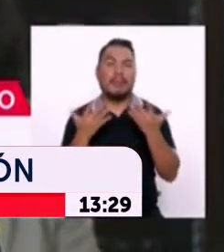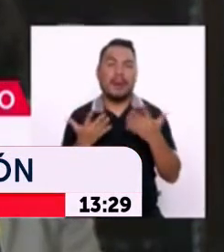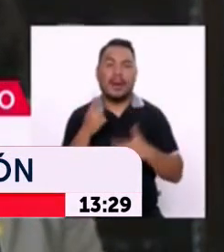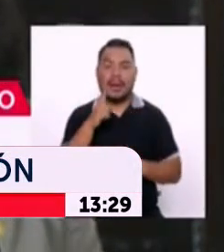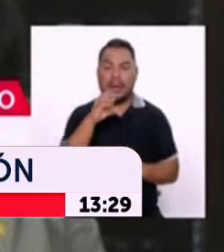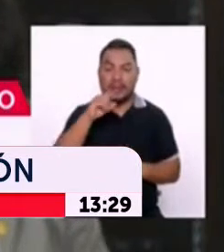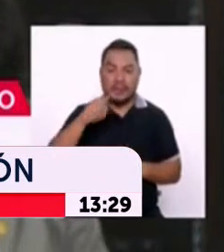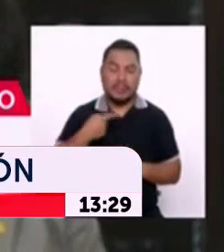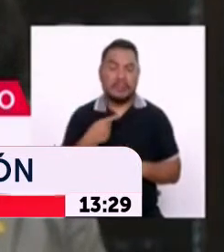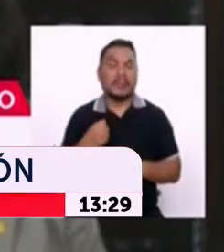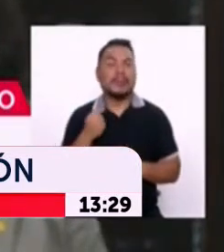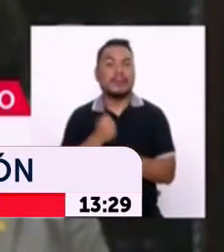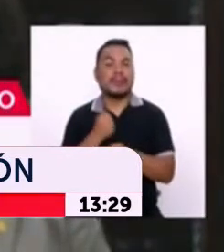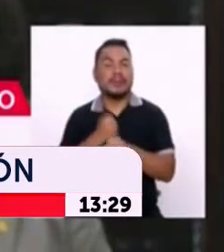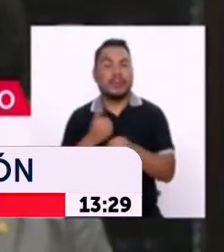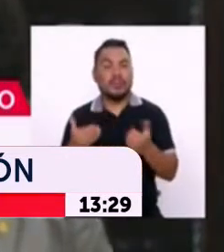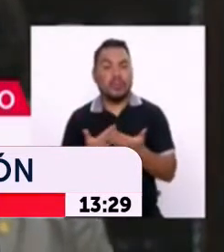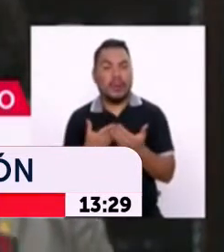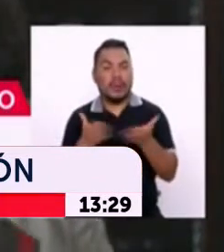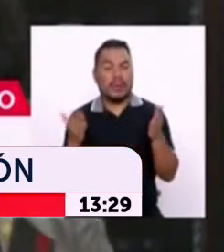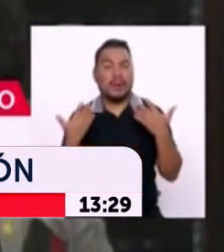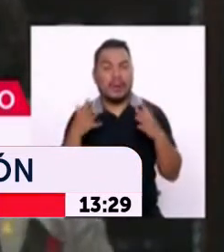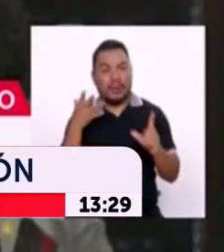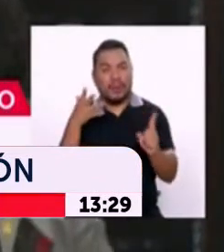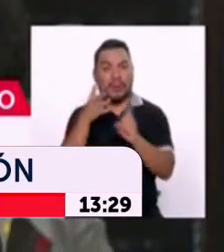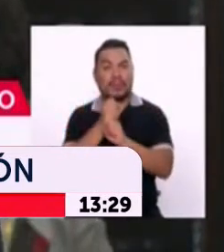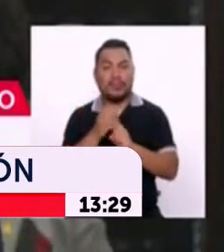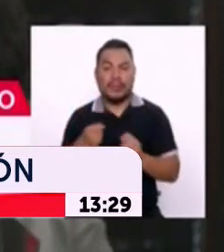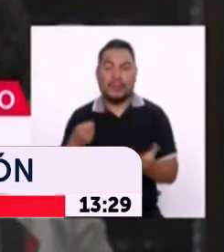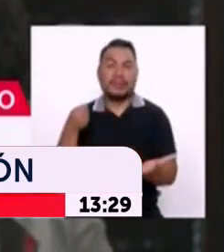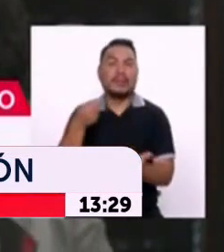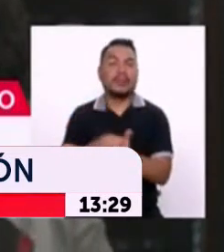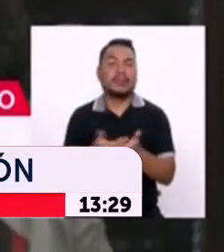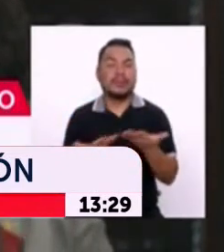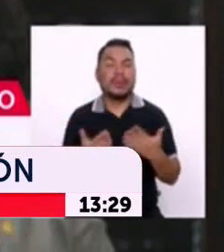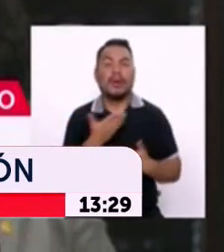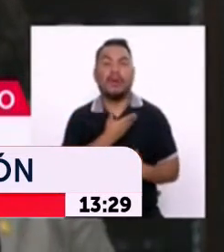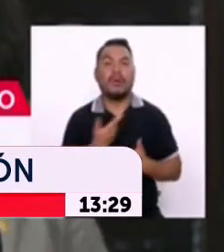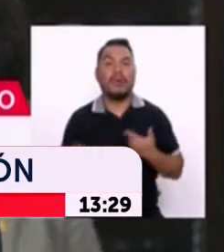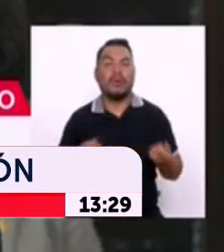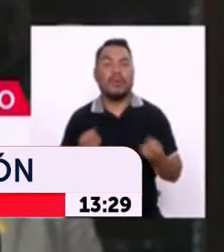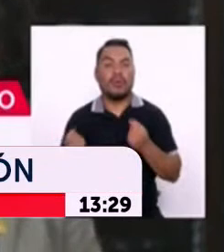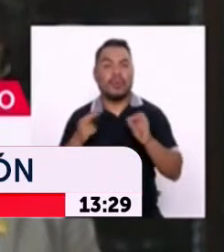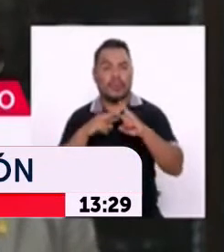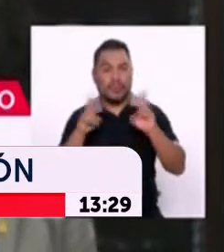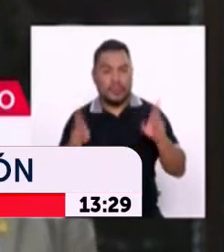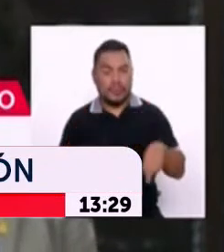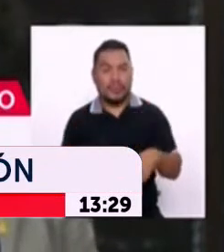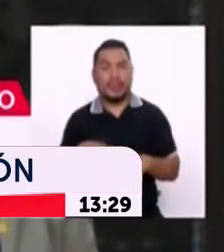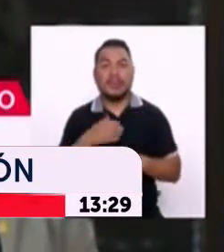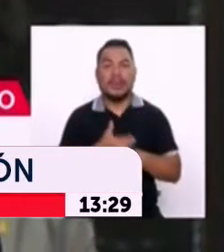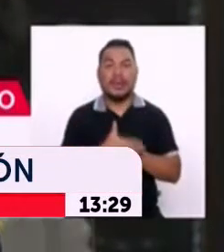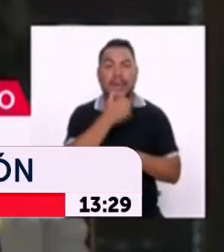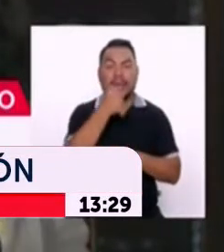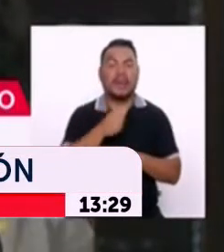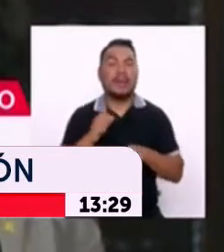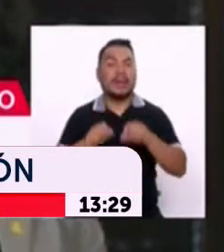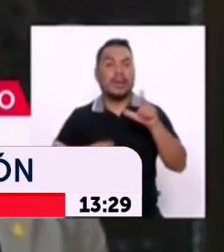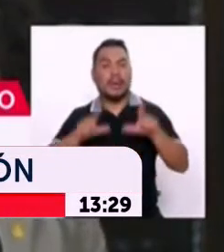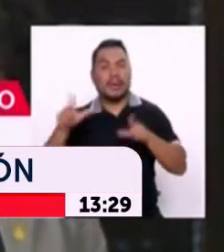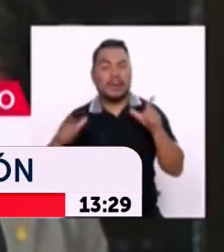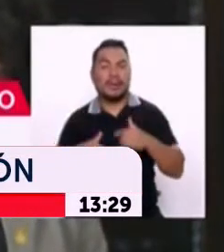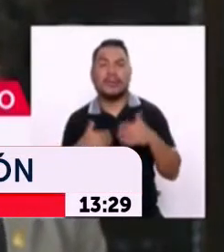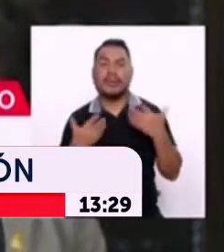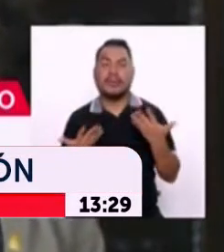Gobierno, luego de que la Presidenta de la República, Dina Boluarte, tomara la palabra, le cedió el turno al primer ministro,